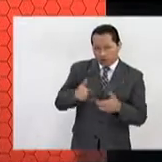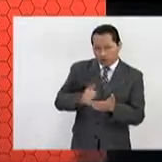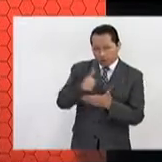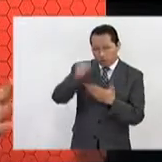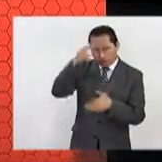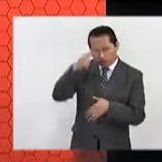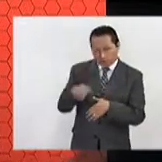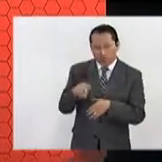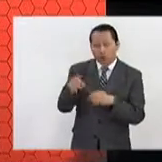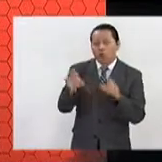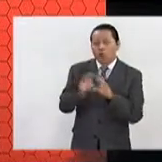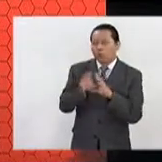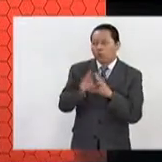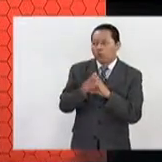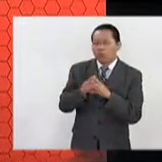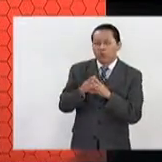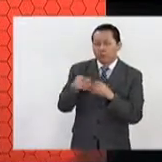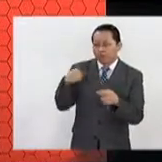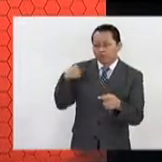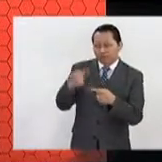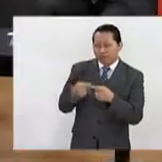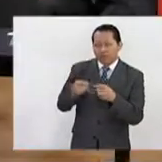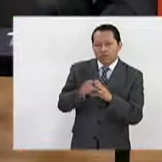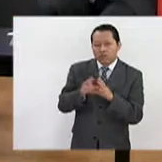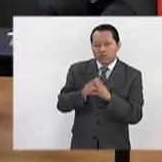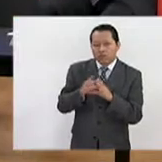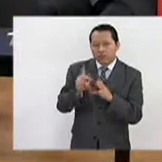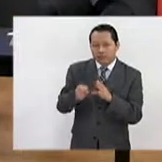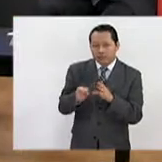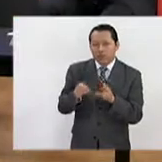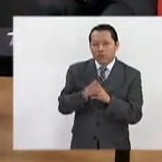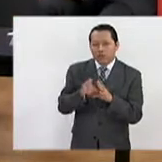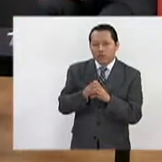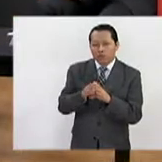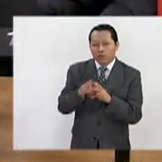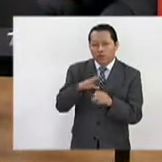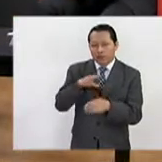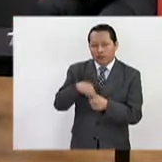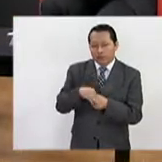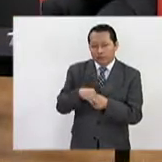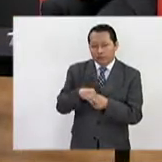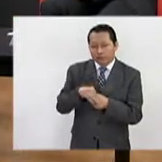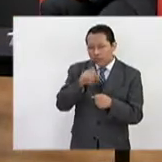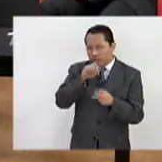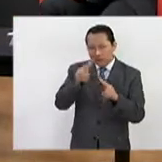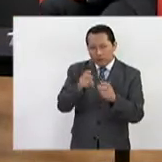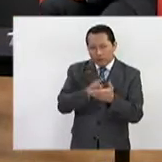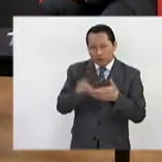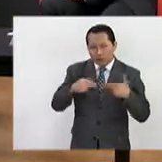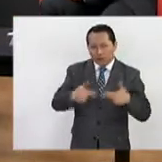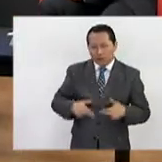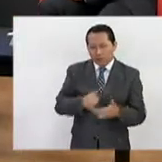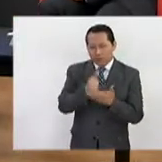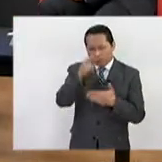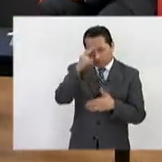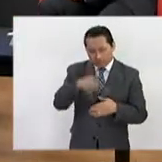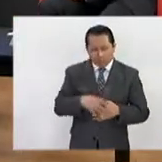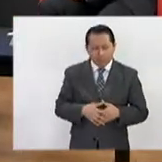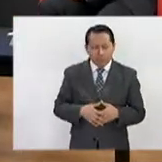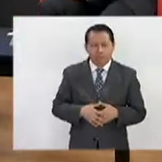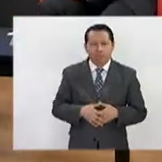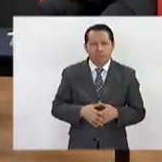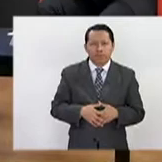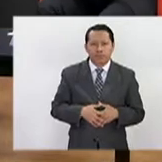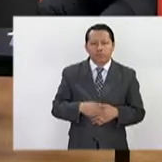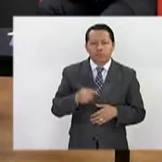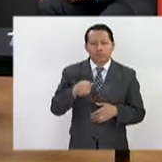Ciudad de México, de un tiempo para acá? ¿Cómo se llega a esta elección en materia de derechos humanos en la Ciudad de México? Yo creo que